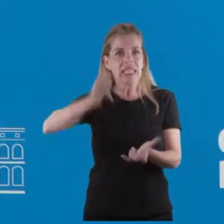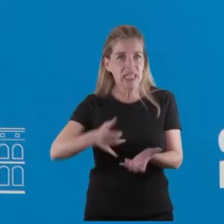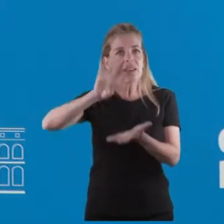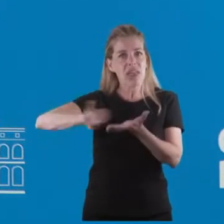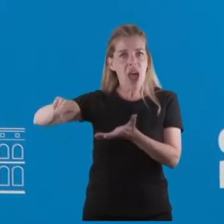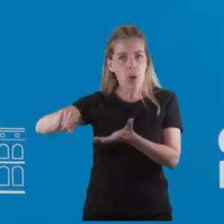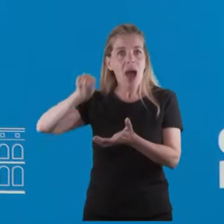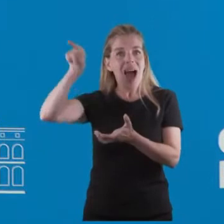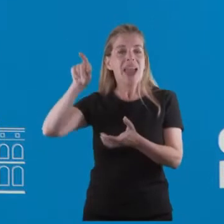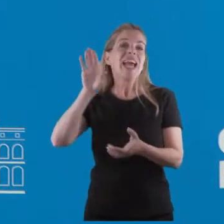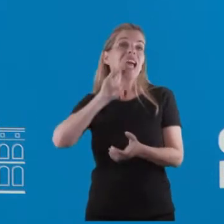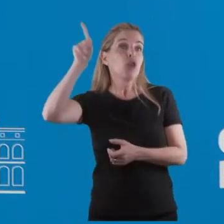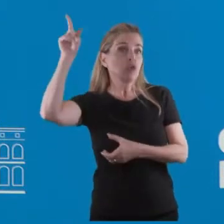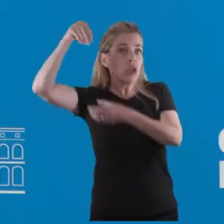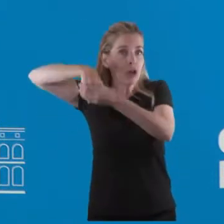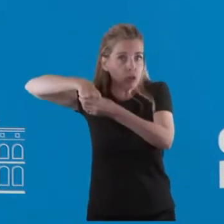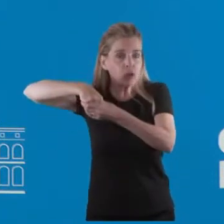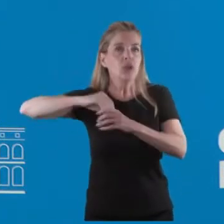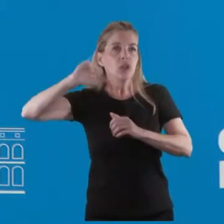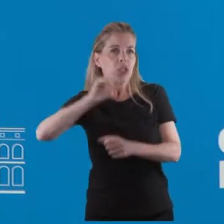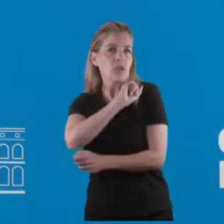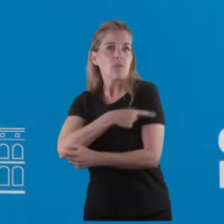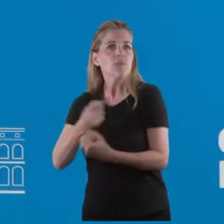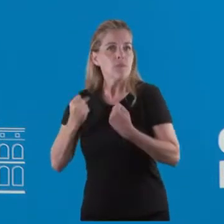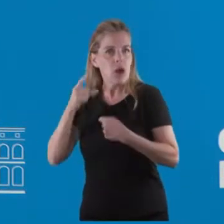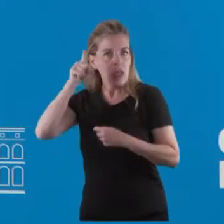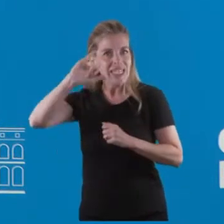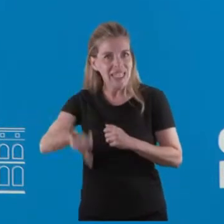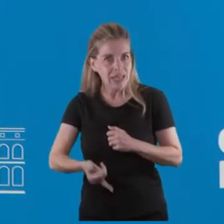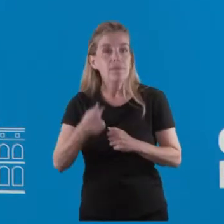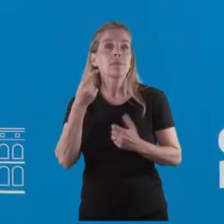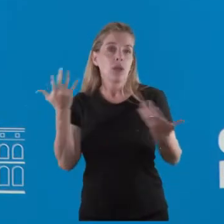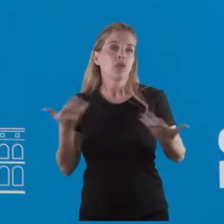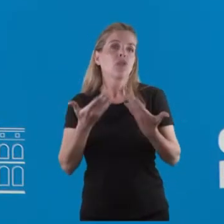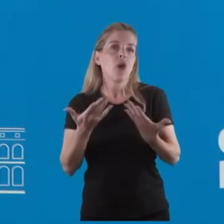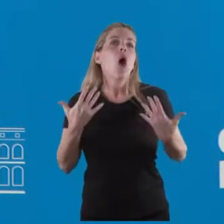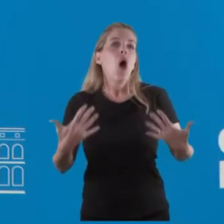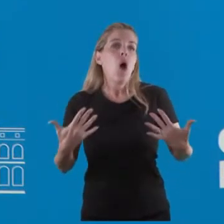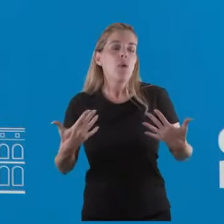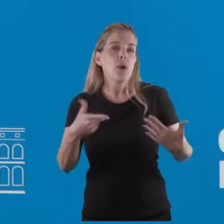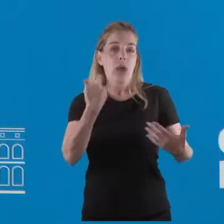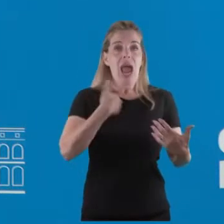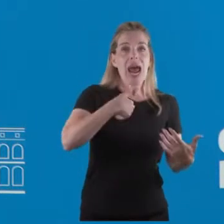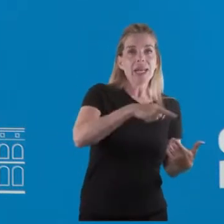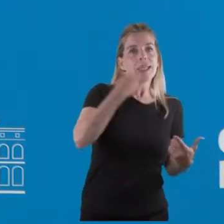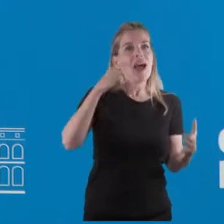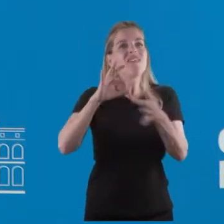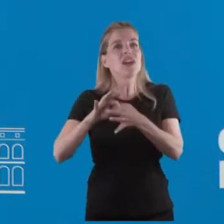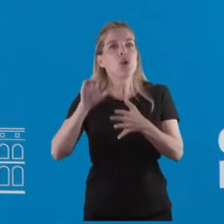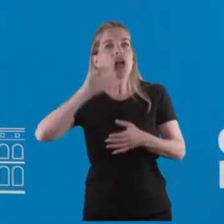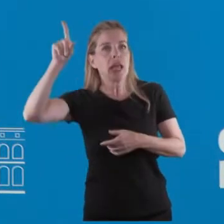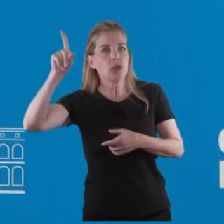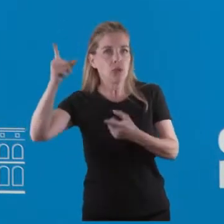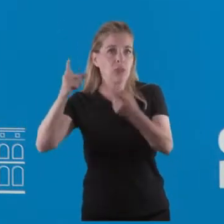eeuu tienen una posición privilegiada y esto significa una situación de dependencia muy fuerte con respecto a la argentina la argentina